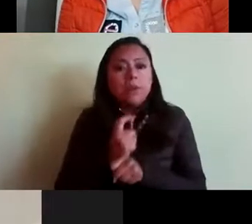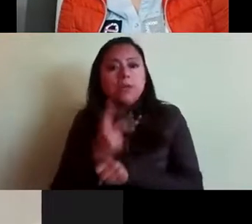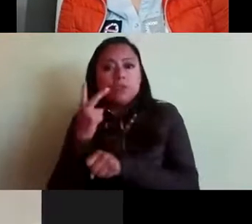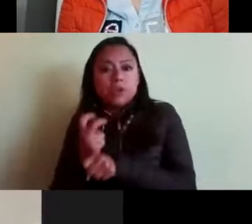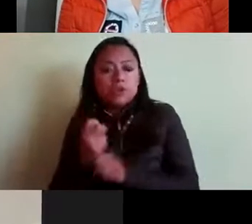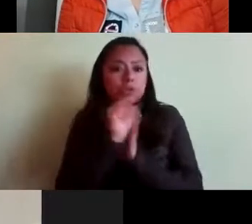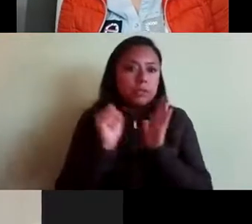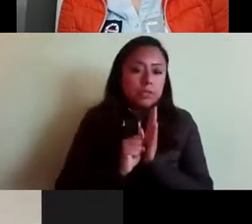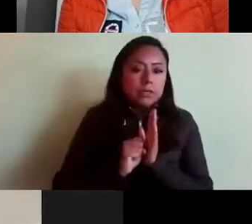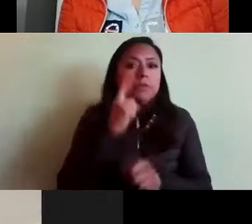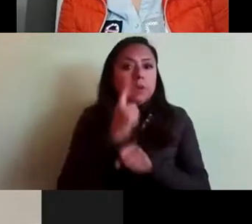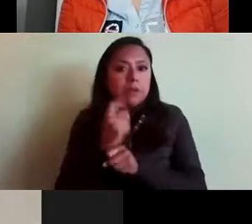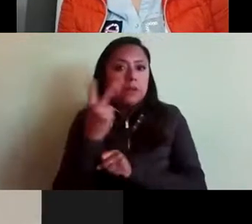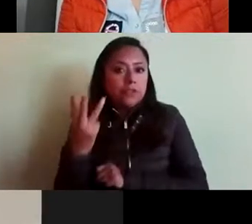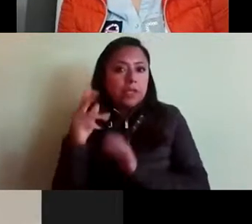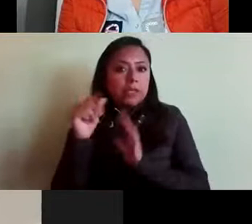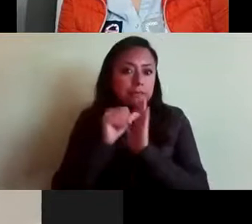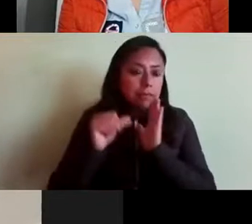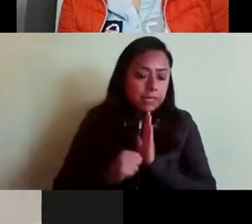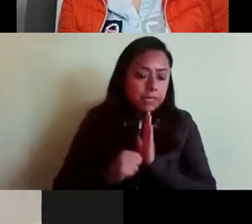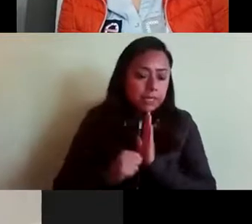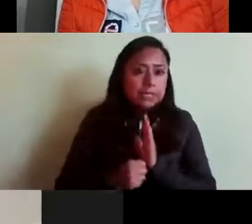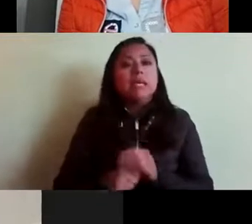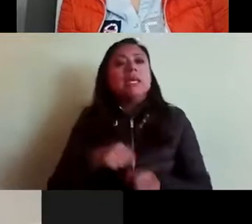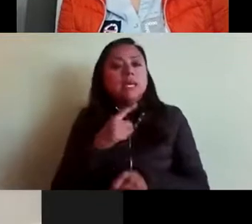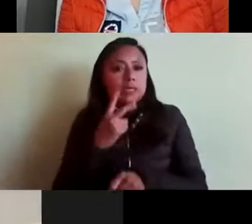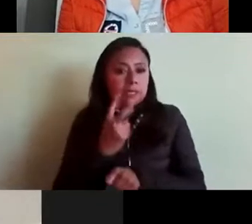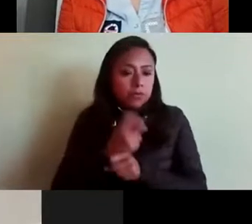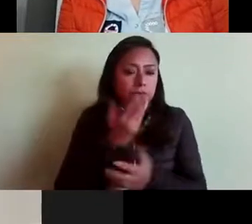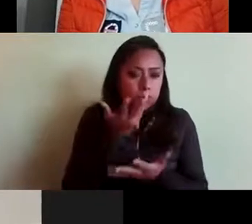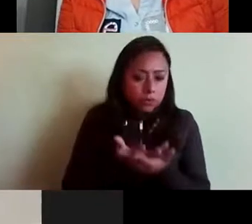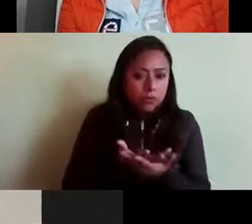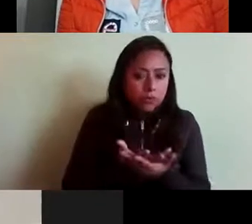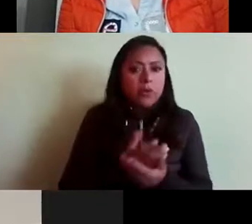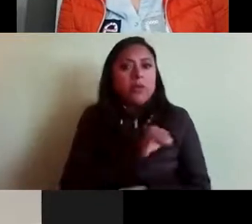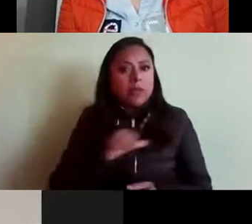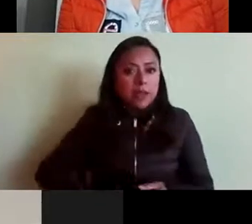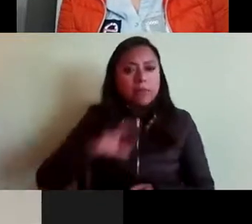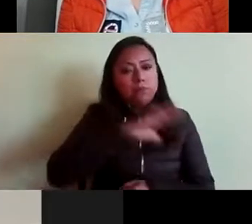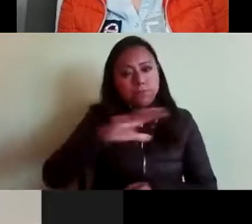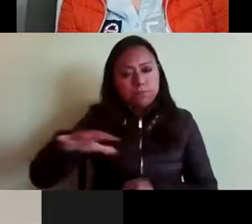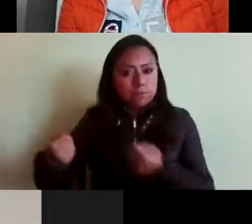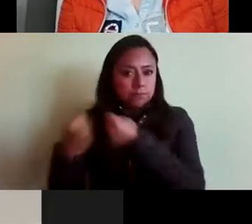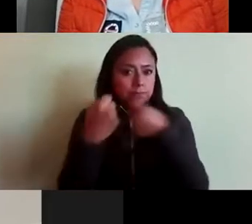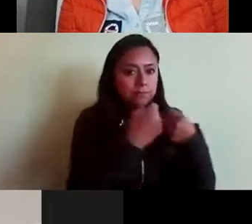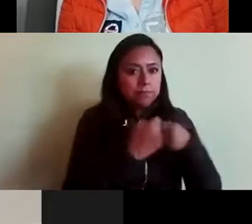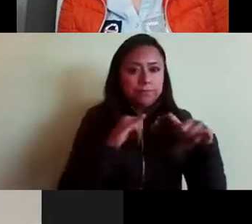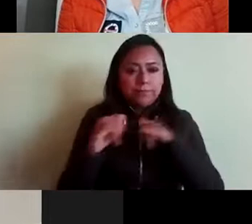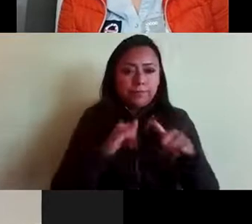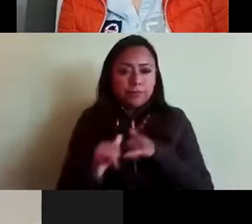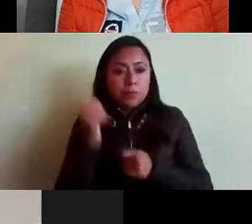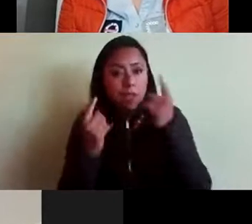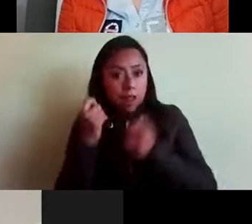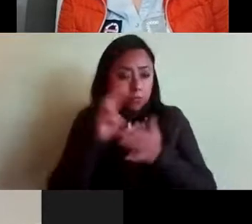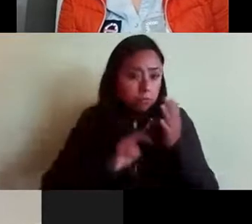segundo trimestral y del segundo receso de la Comisión de Alcaldías y Límites Territoriales, si existen correcciones, observaciones a las mismas y si son de